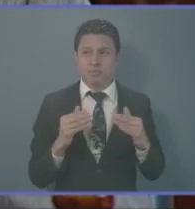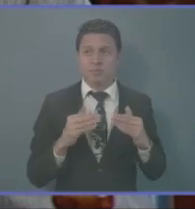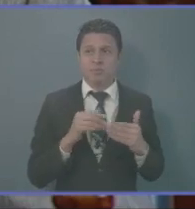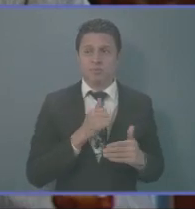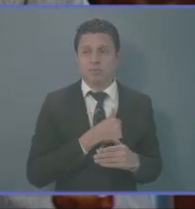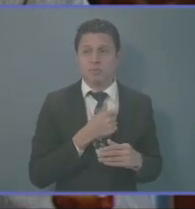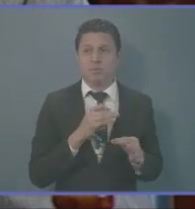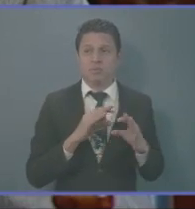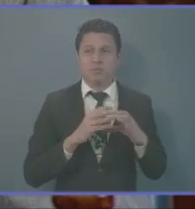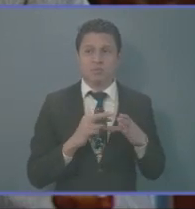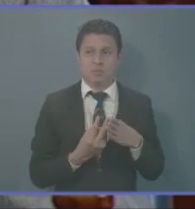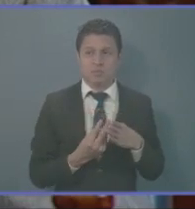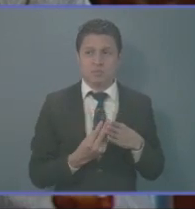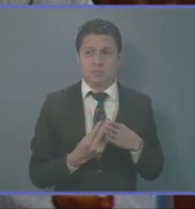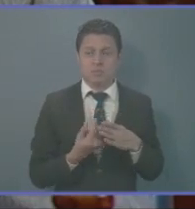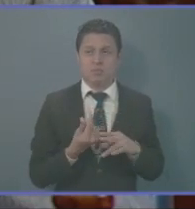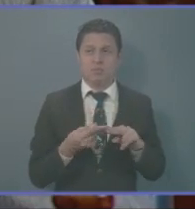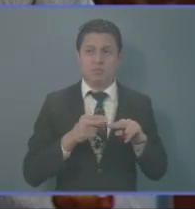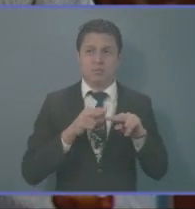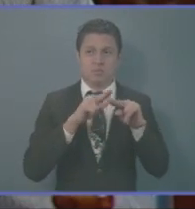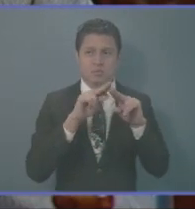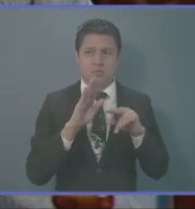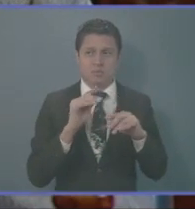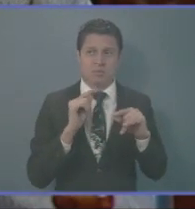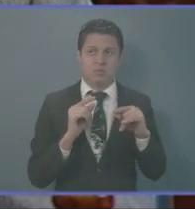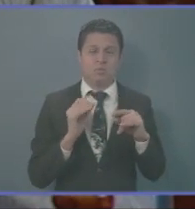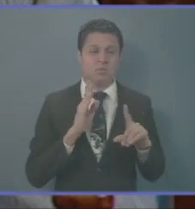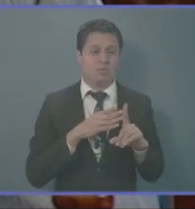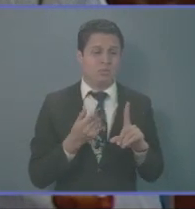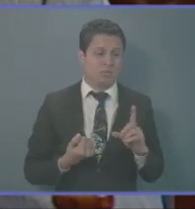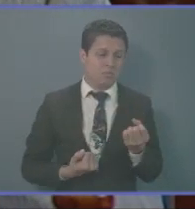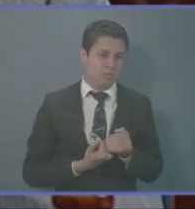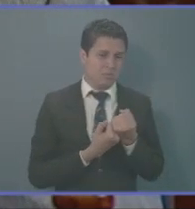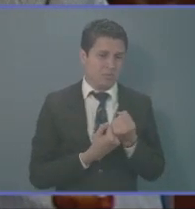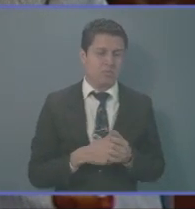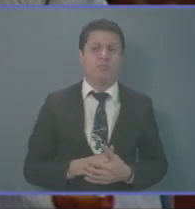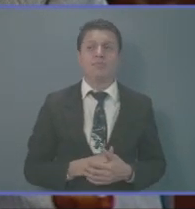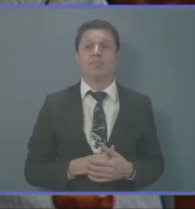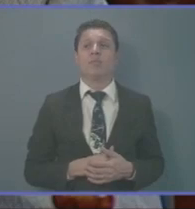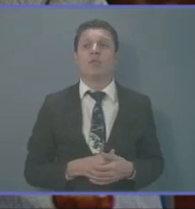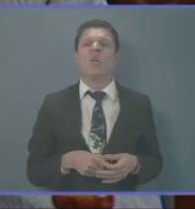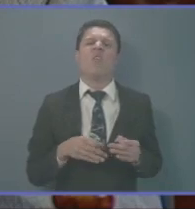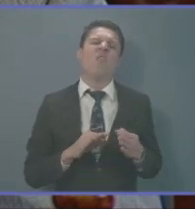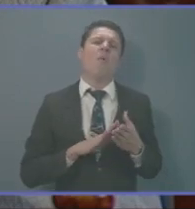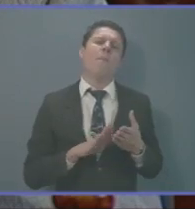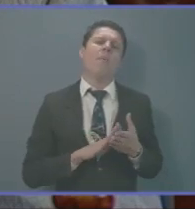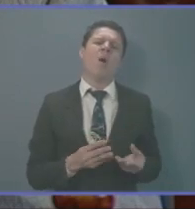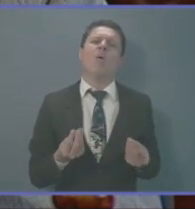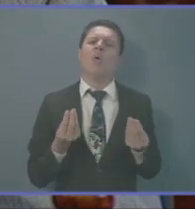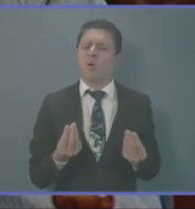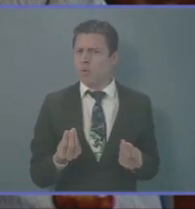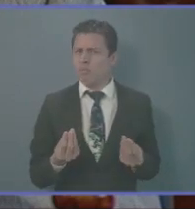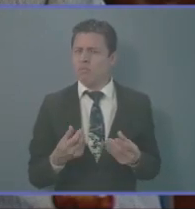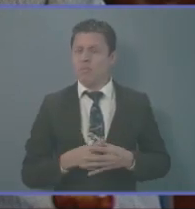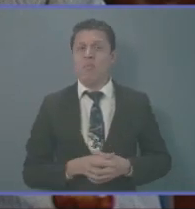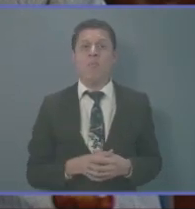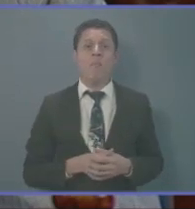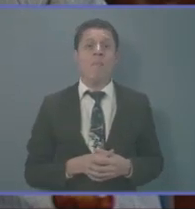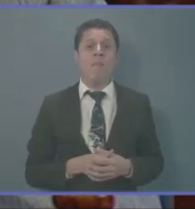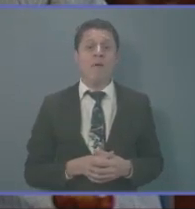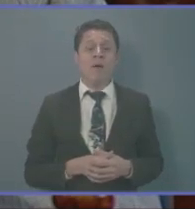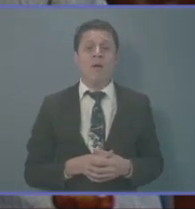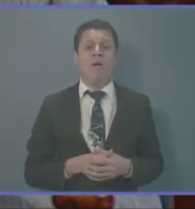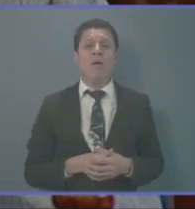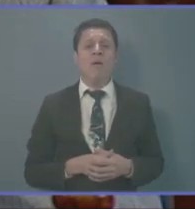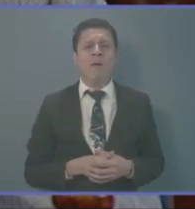cargo de comisiones e intereses concesionales. La forma de pago de esta modalidad de instrumento de financiamiento